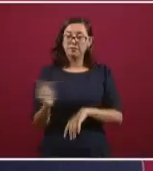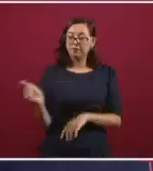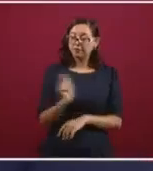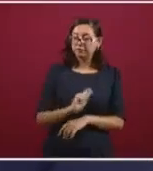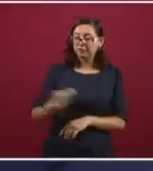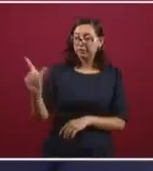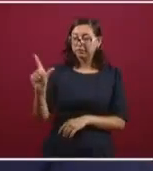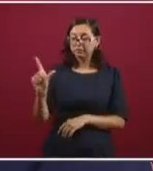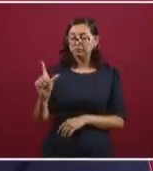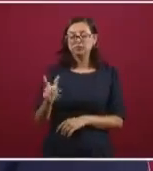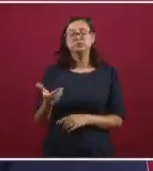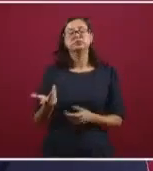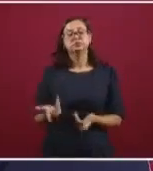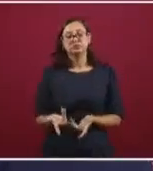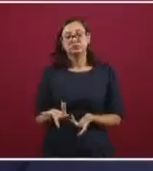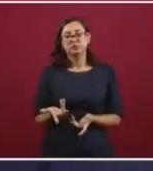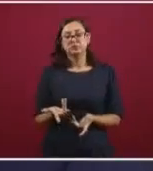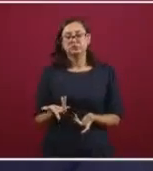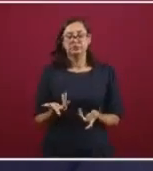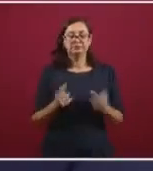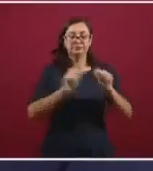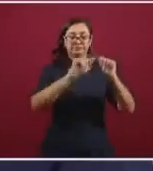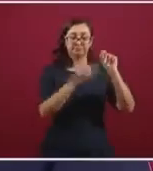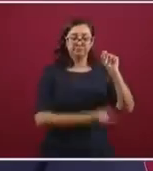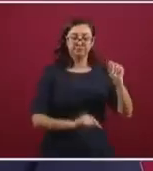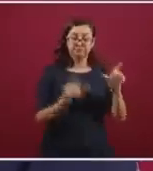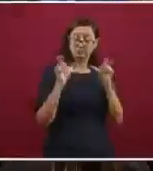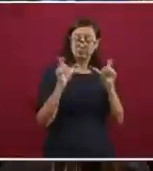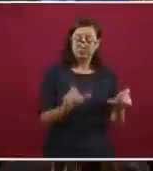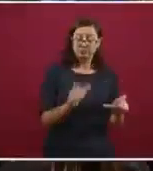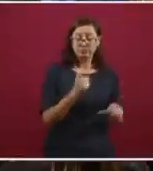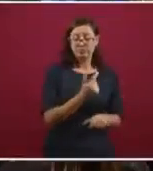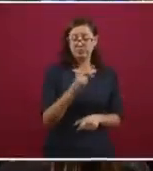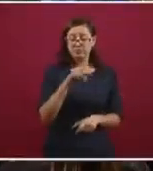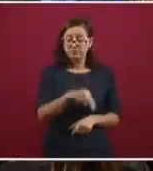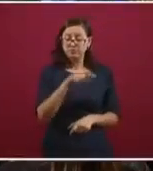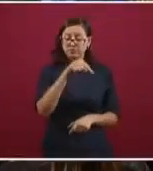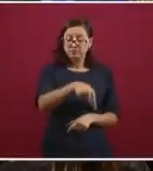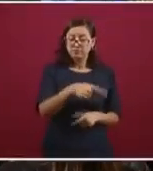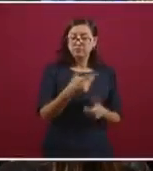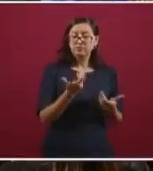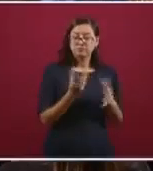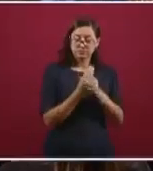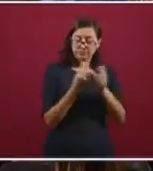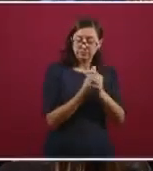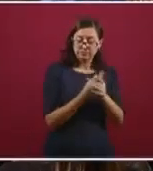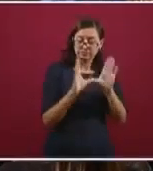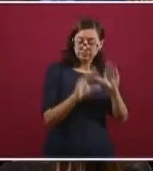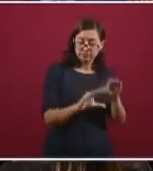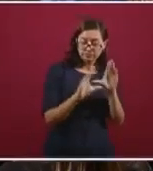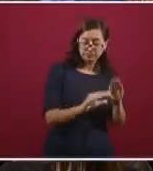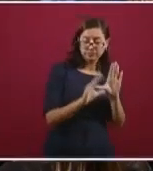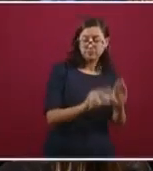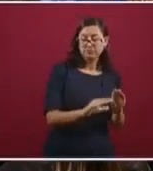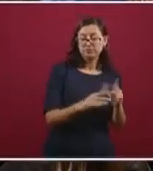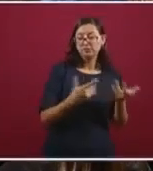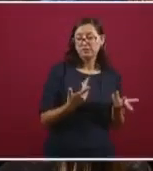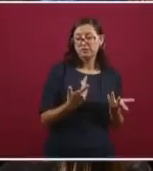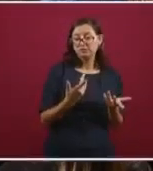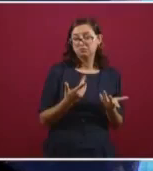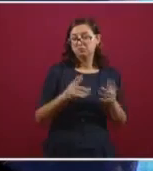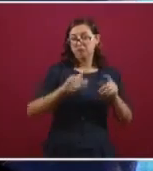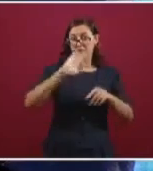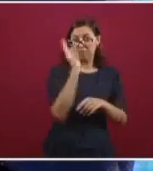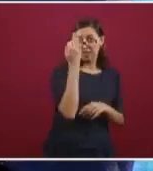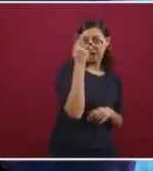lo que se está llevando a cabo con la Guardia Nacional, pero también es muy importante la policía estatal,